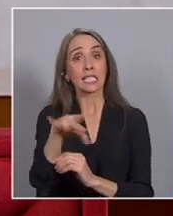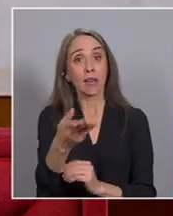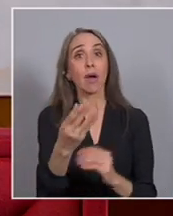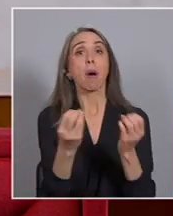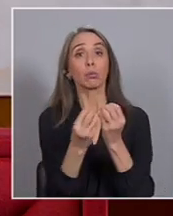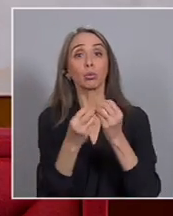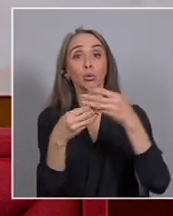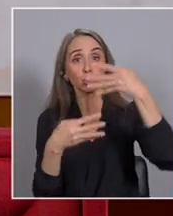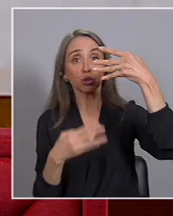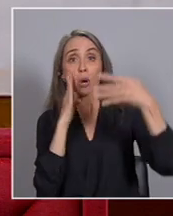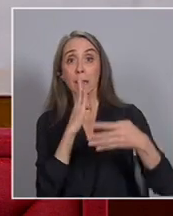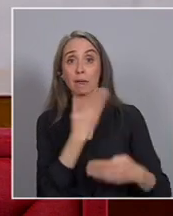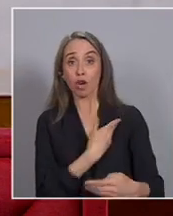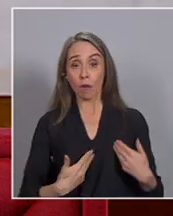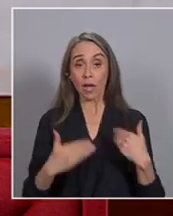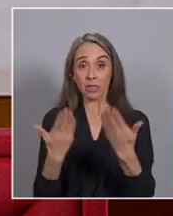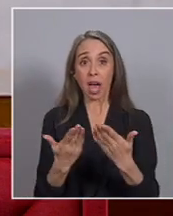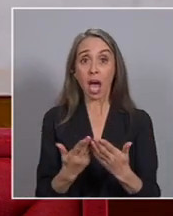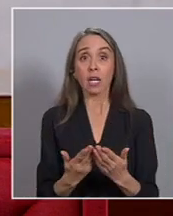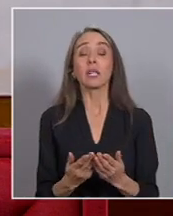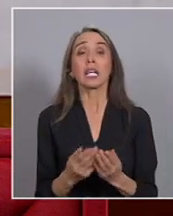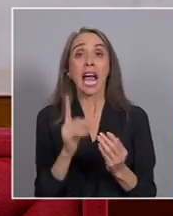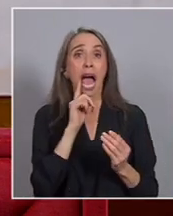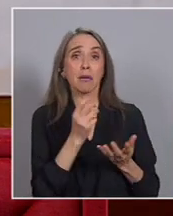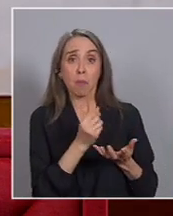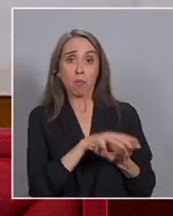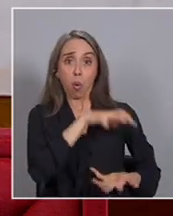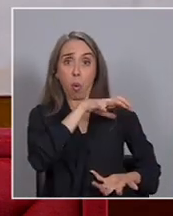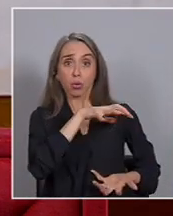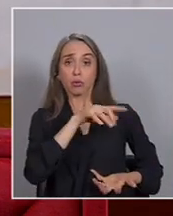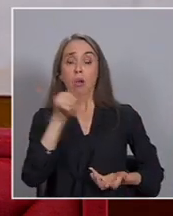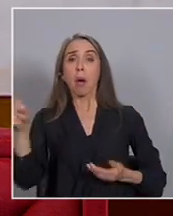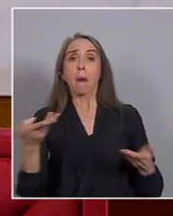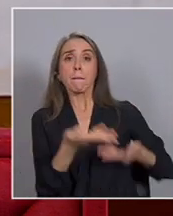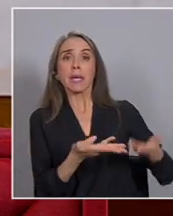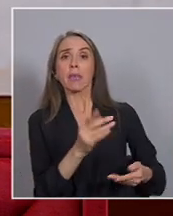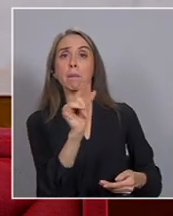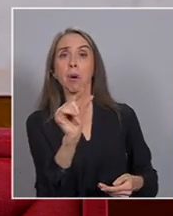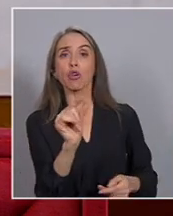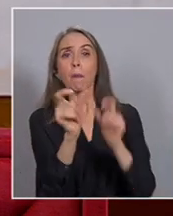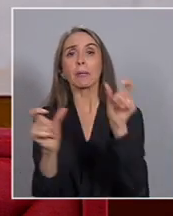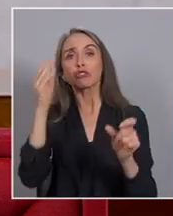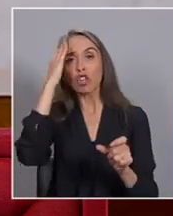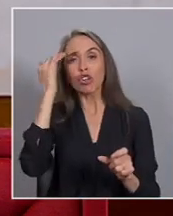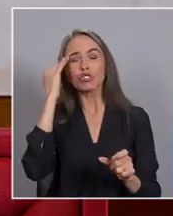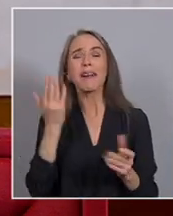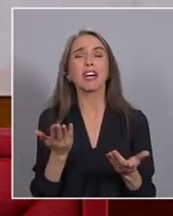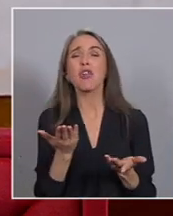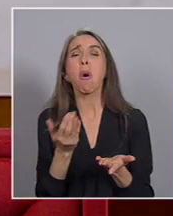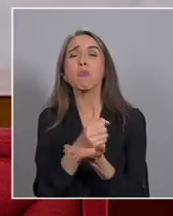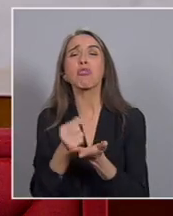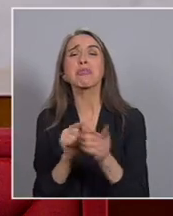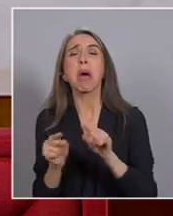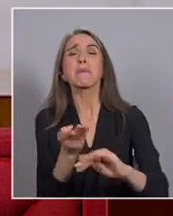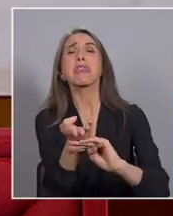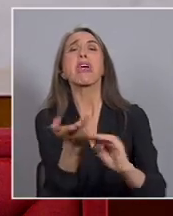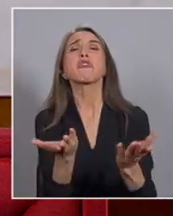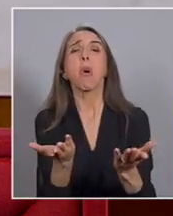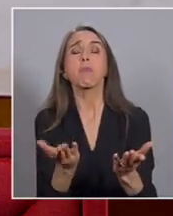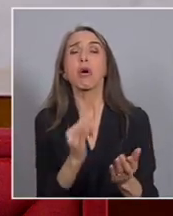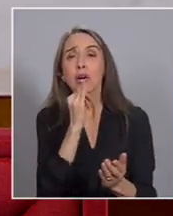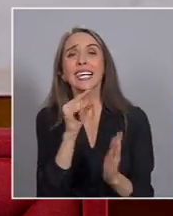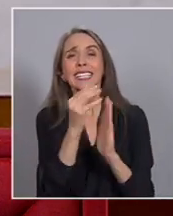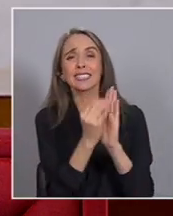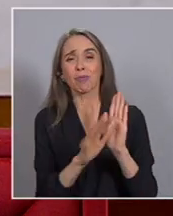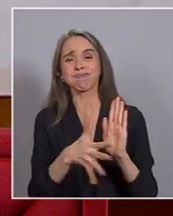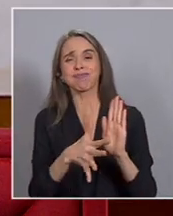hemos levantado como gobierno que no se han llenado sus cupos por dificultades en que la gente no sabe cómo acceder. Tenemos que ser capaces de